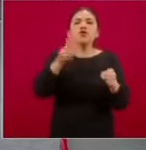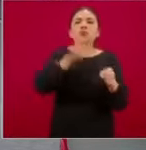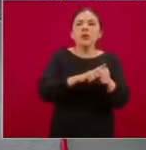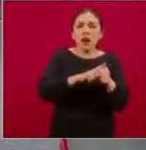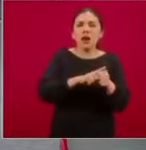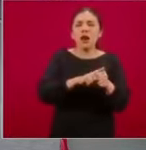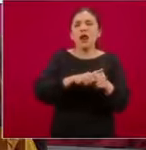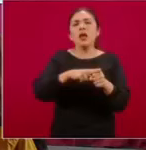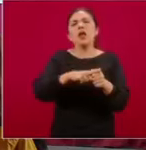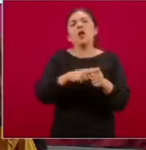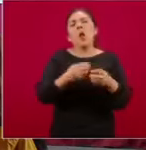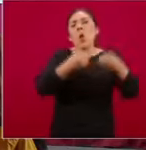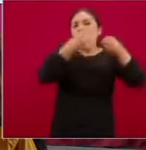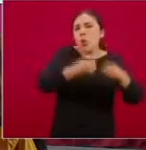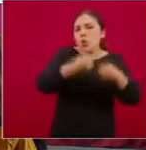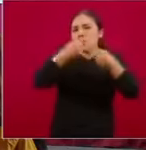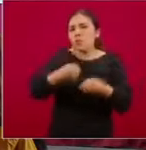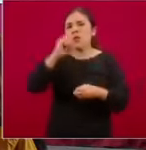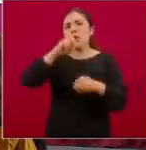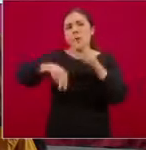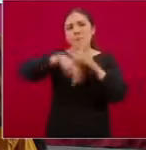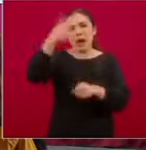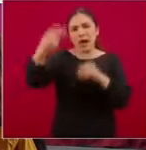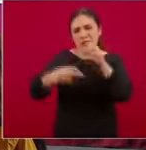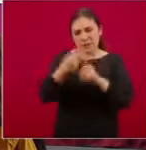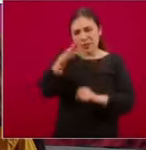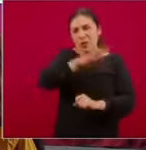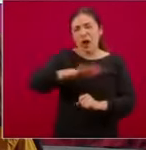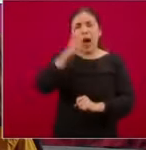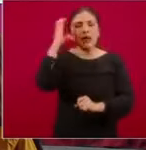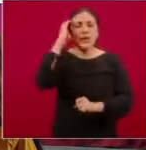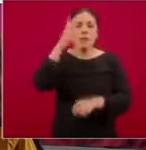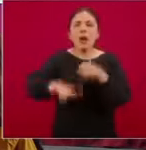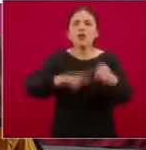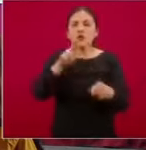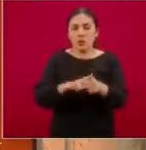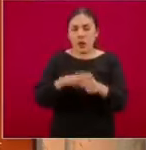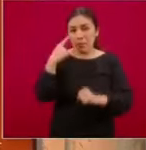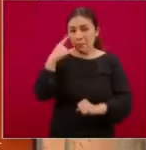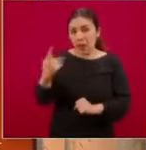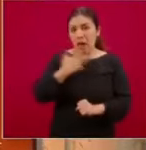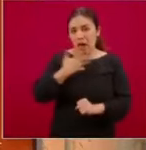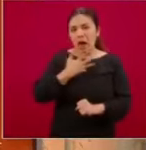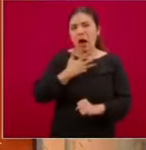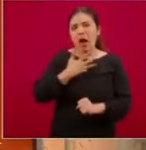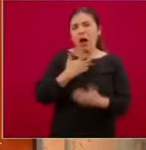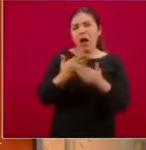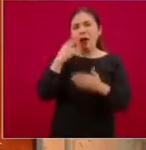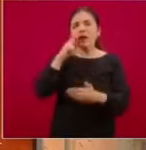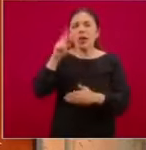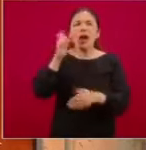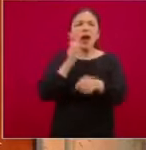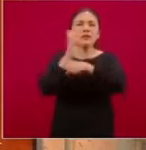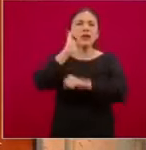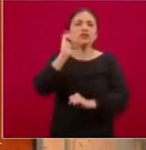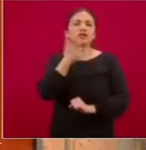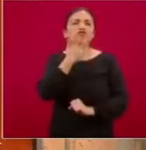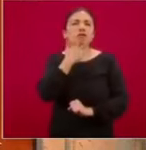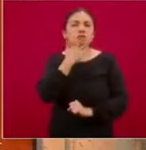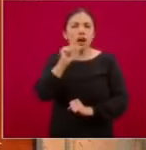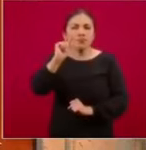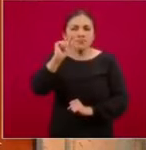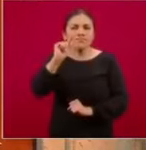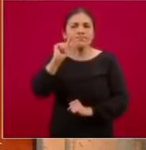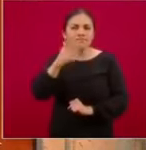y disponibilidad hospitalaria. En el campo de las camas generales, ya veíamos al estado de Chihuahua, hubo